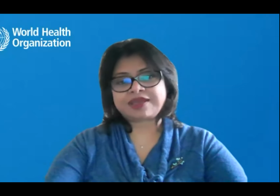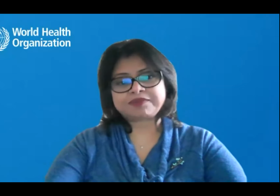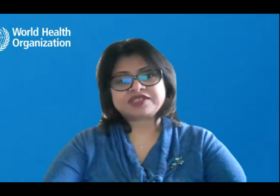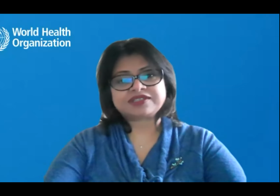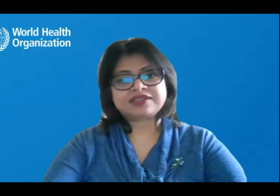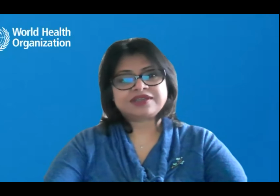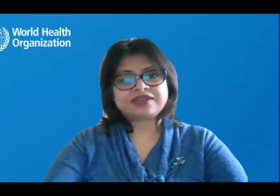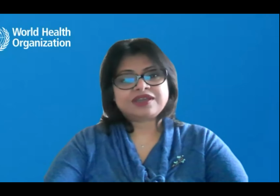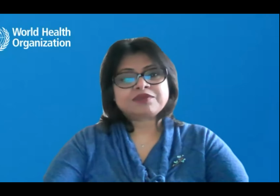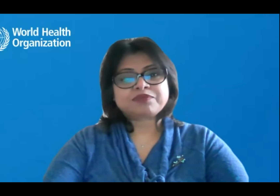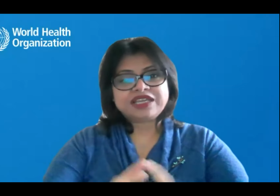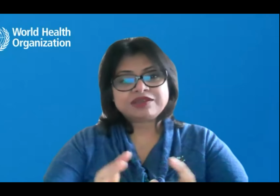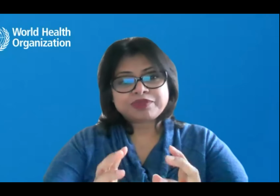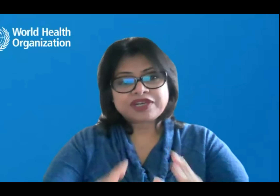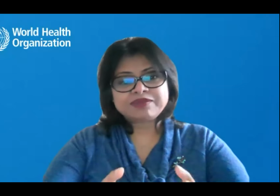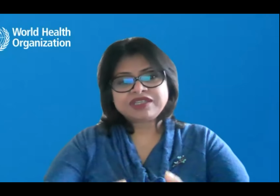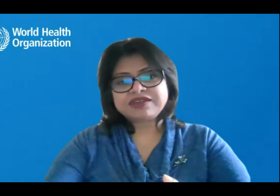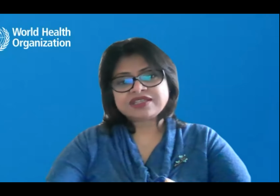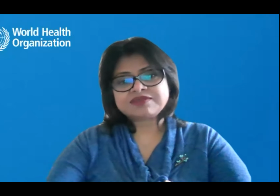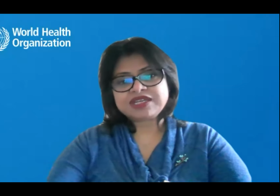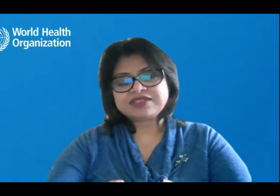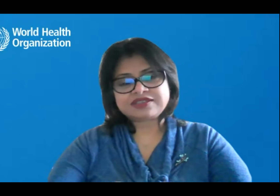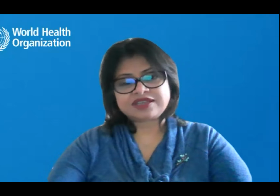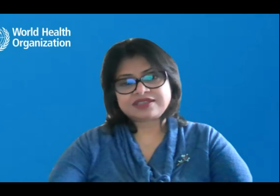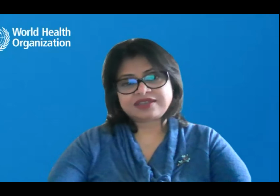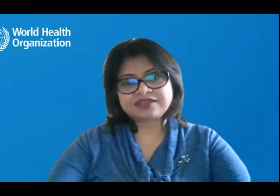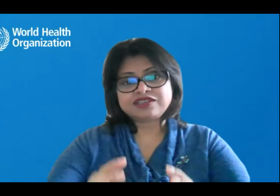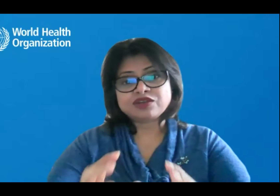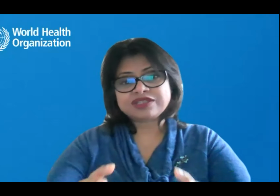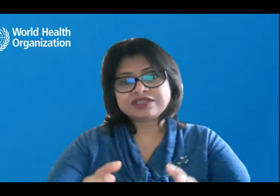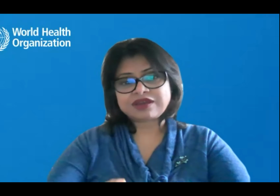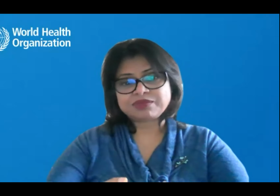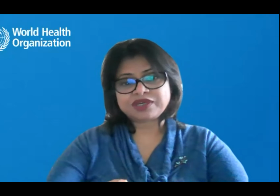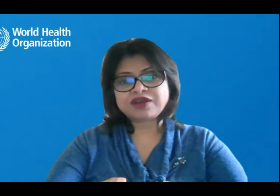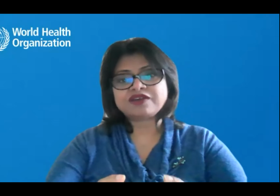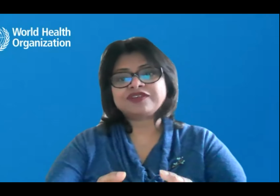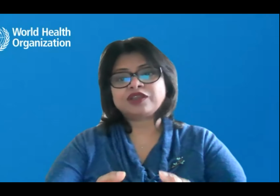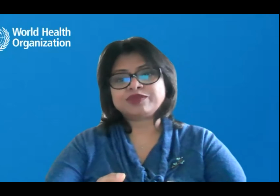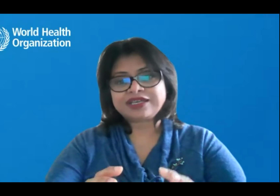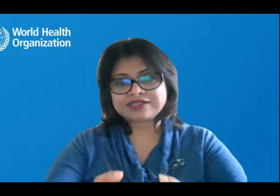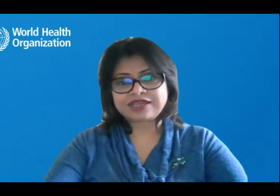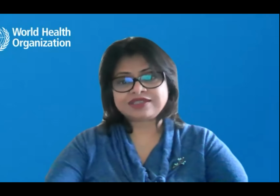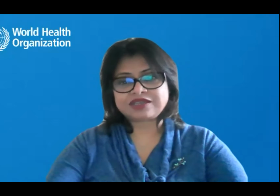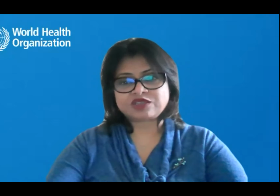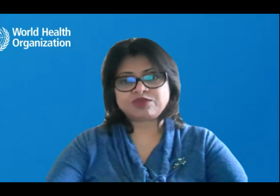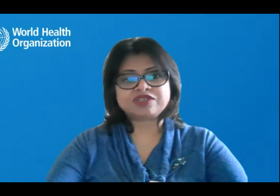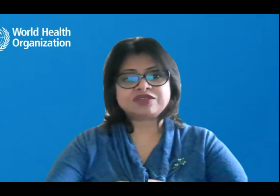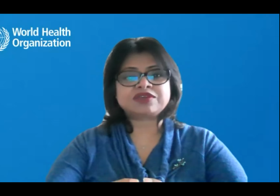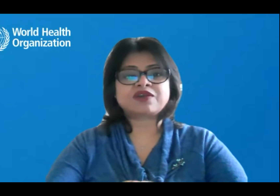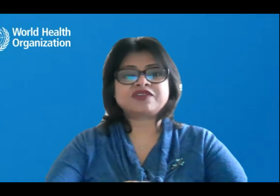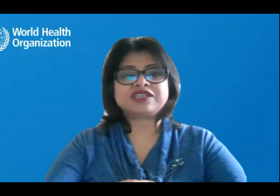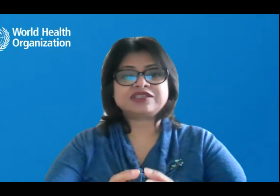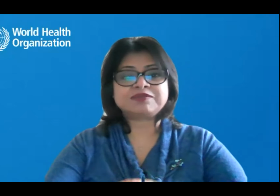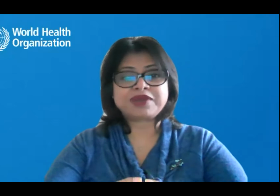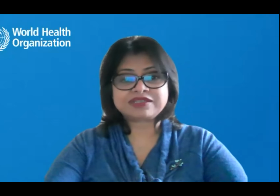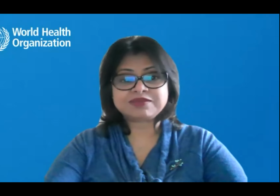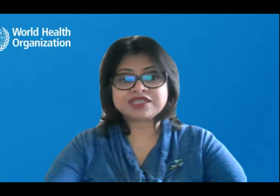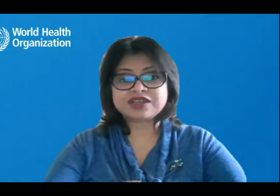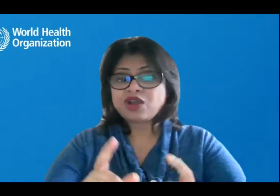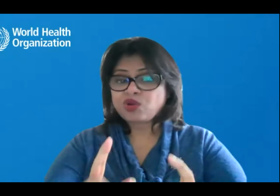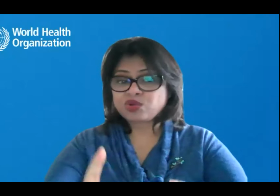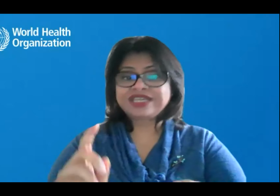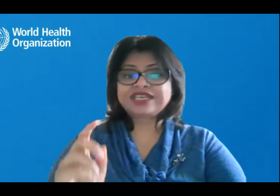El COVID-19 no es excepción de esto. Los cálculos preliminarios calculan que el número total